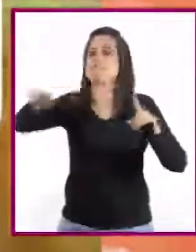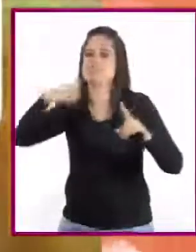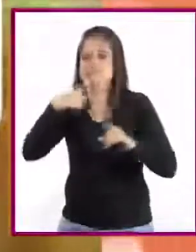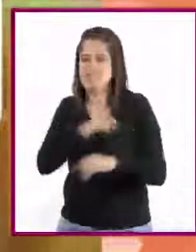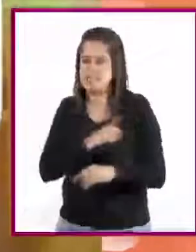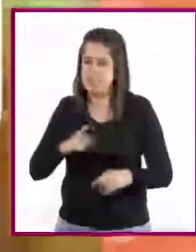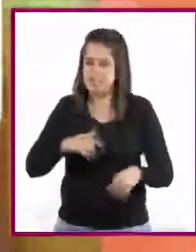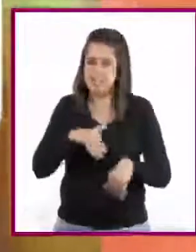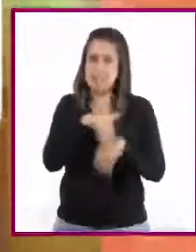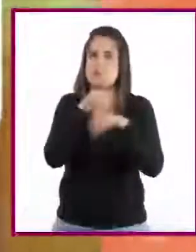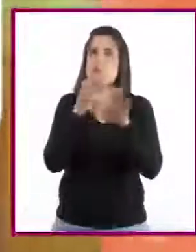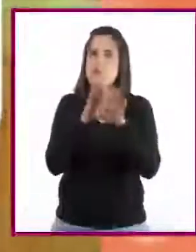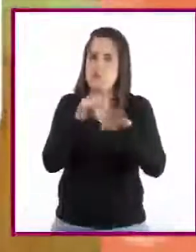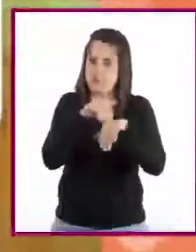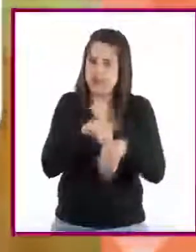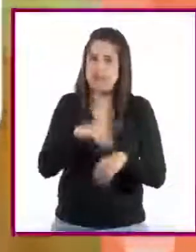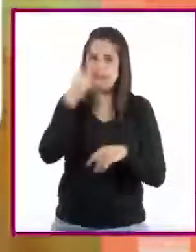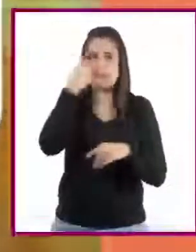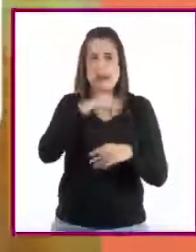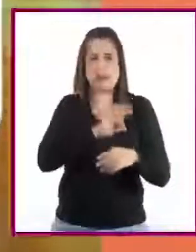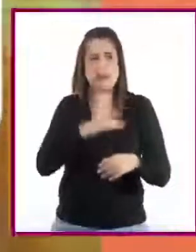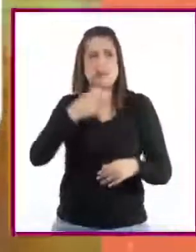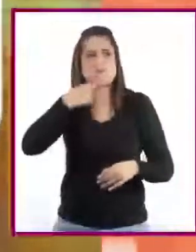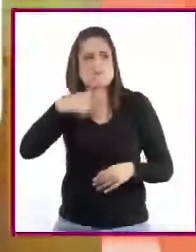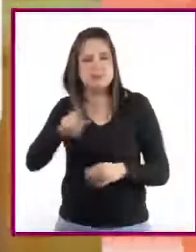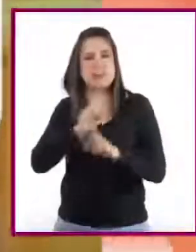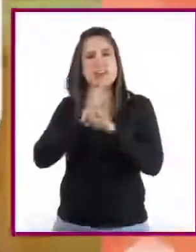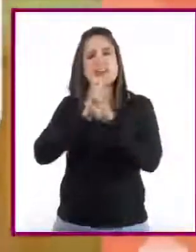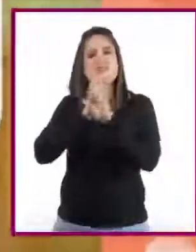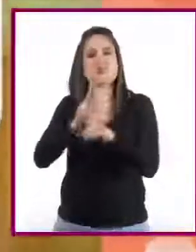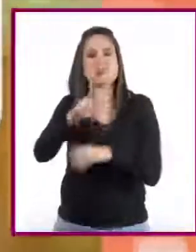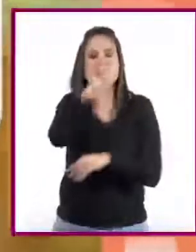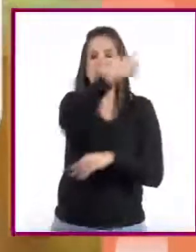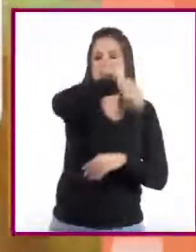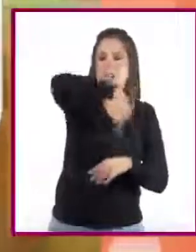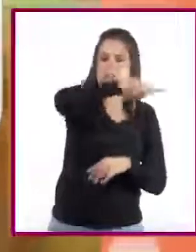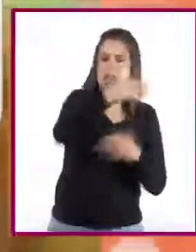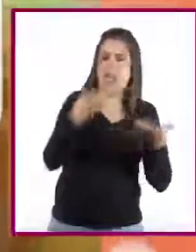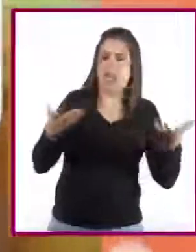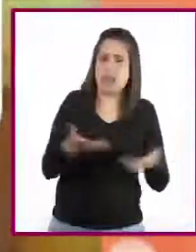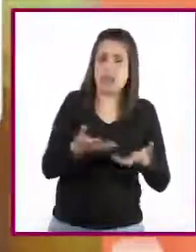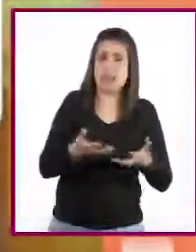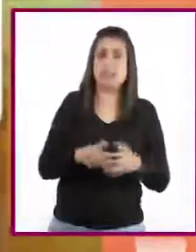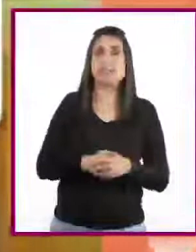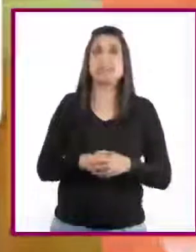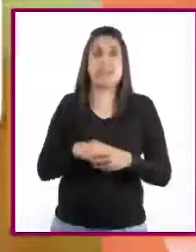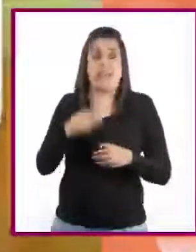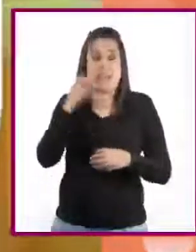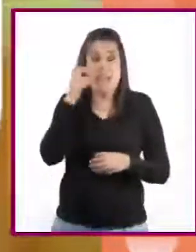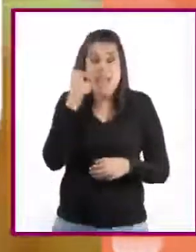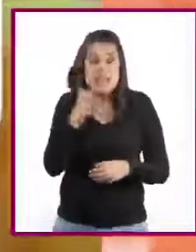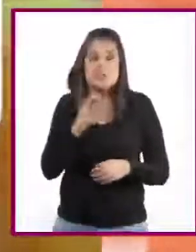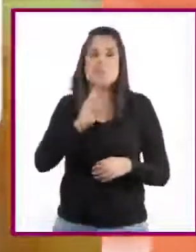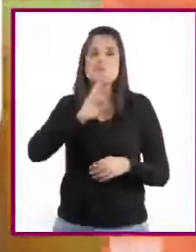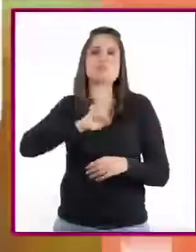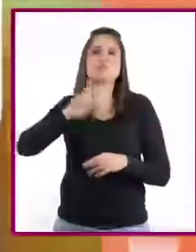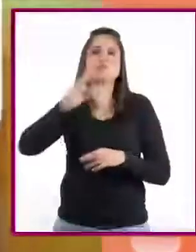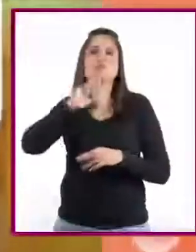régimen verdaderamente de responsabilidades, que respondan por sus actos. Y en esa medida tendrán, digamos, como más